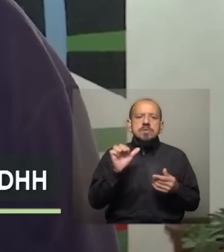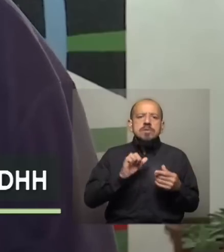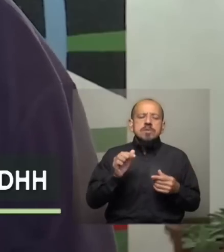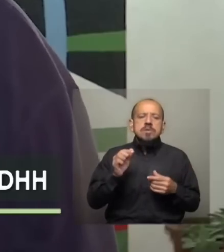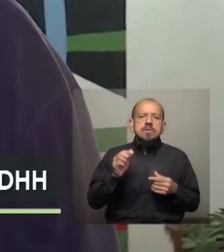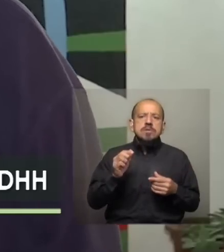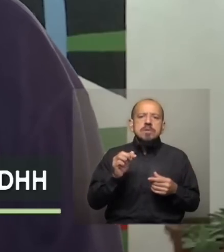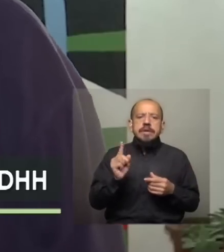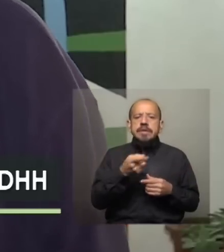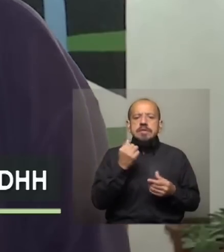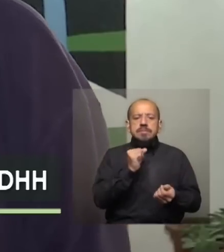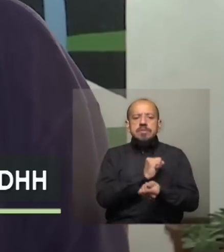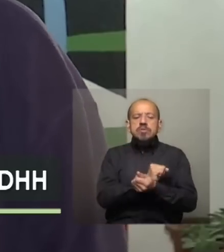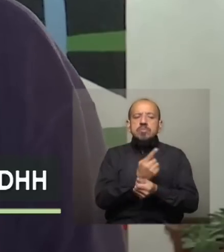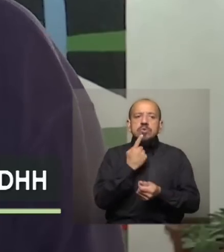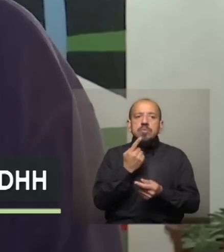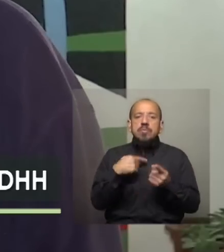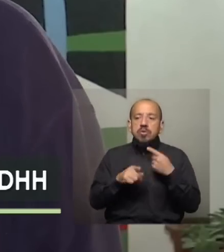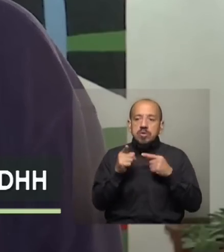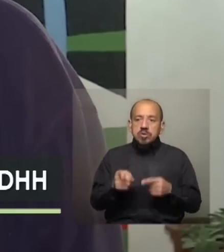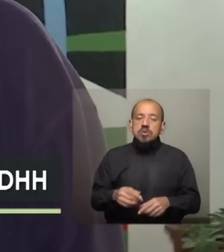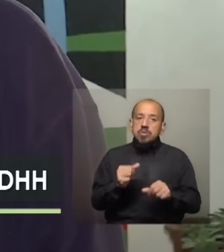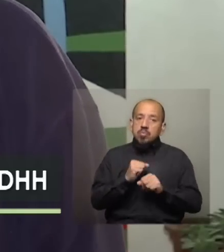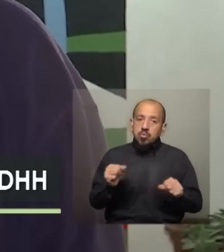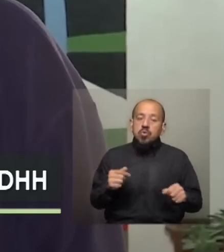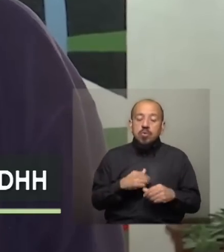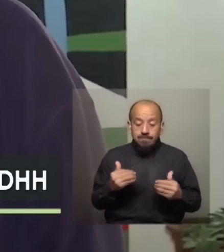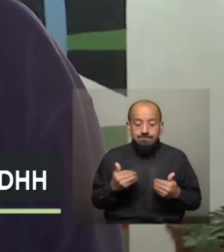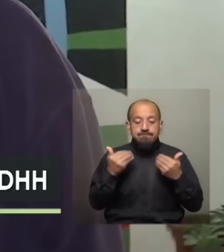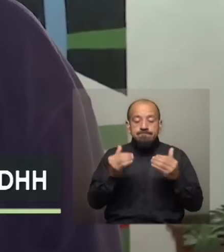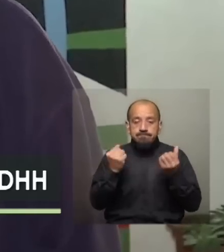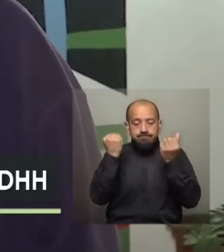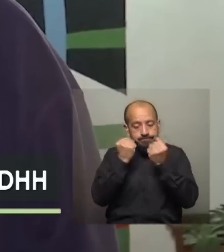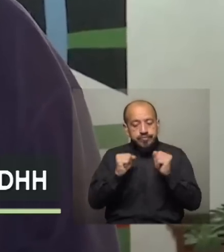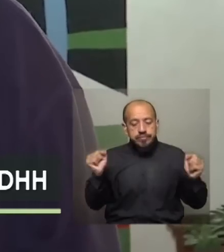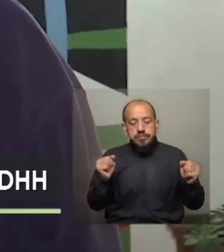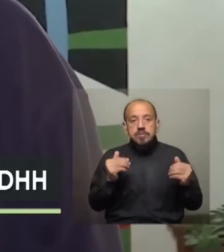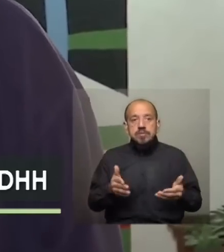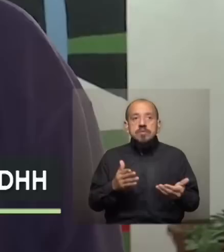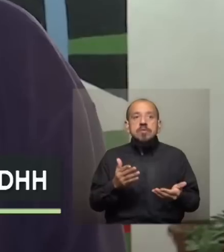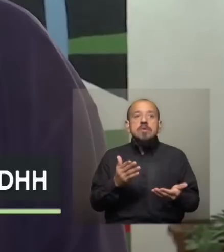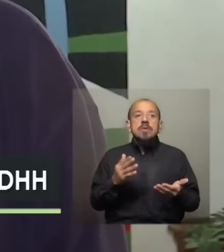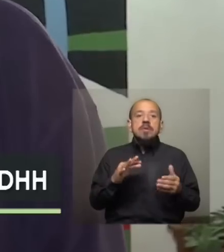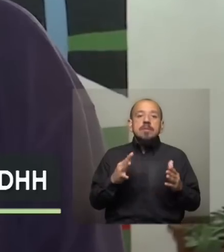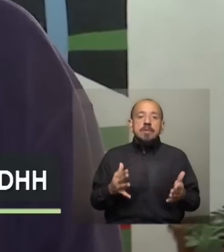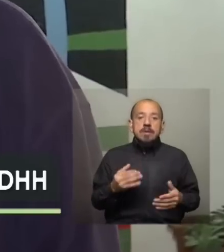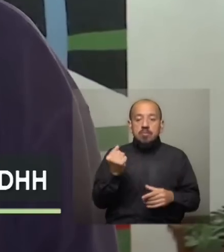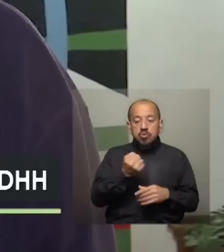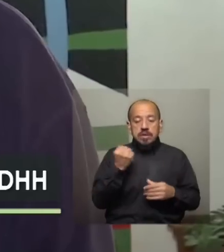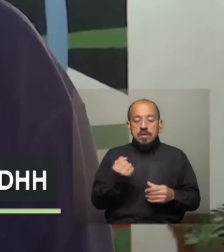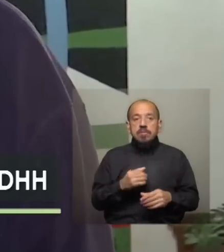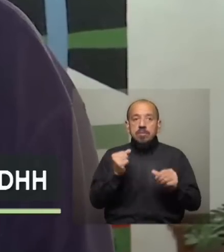políticos como que es legal pero ella consiguió quebrar ese cerco y nos marca un antecedente muy importante para